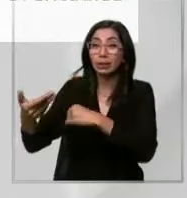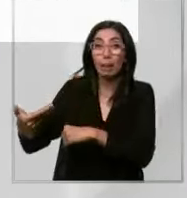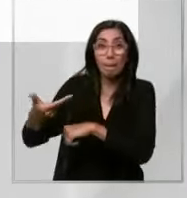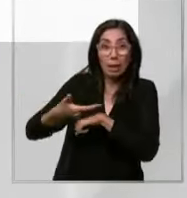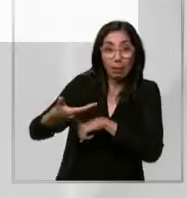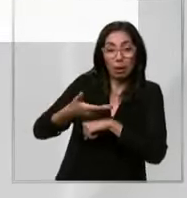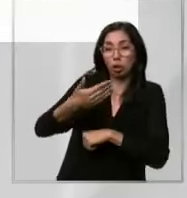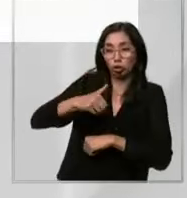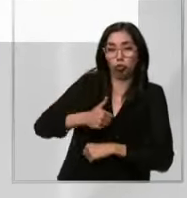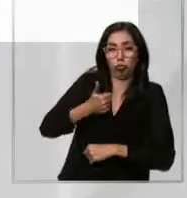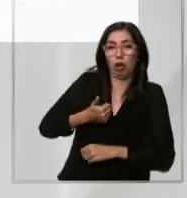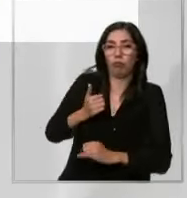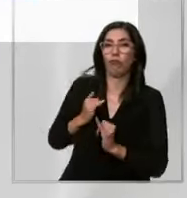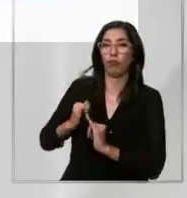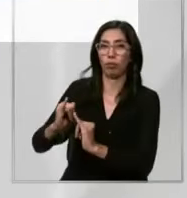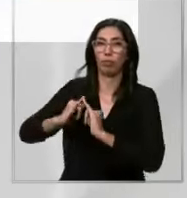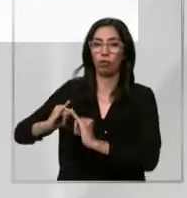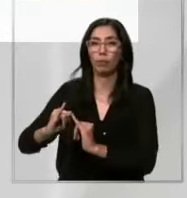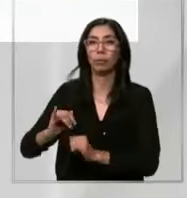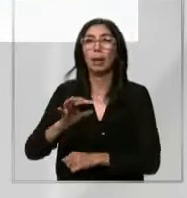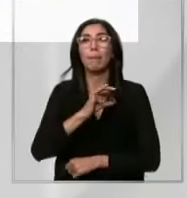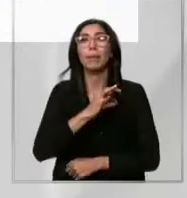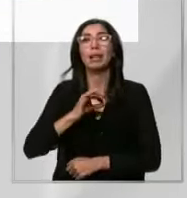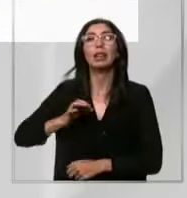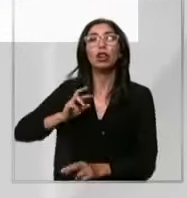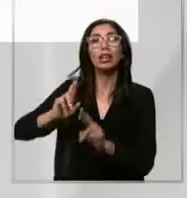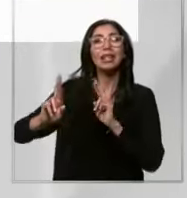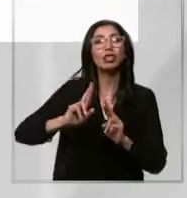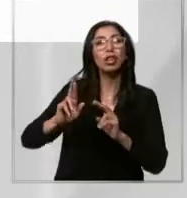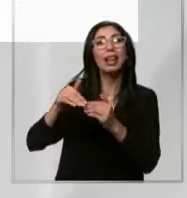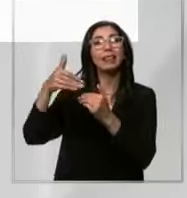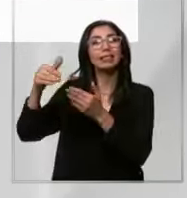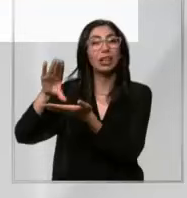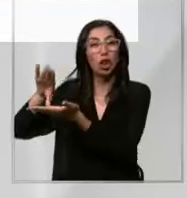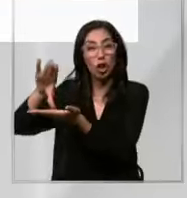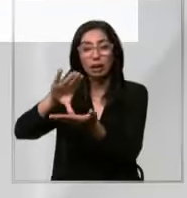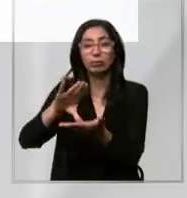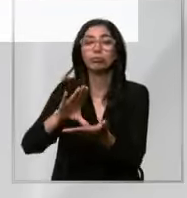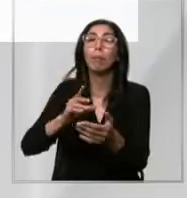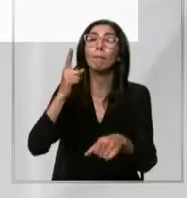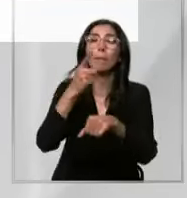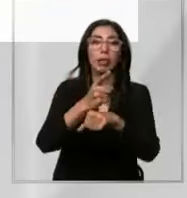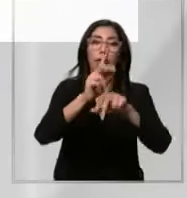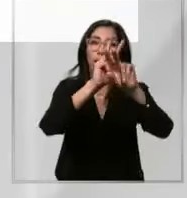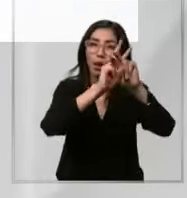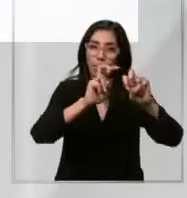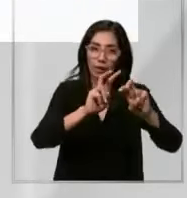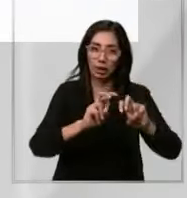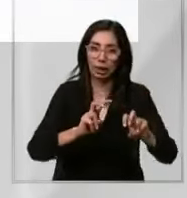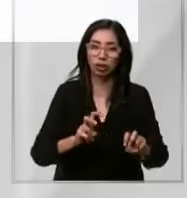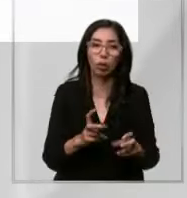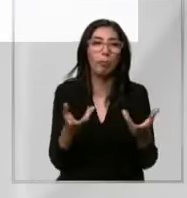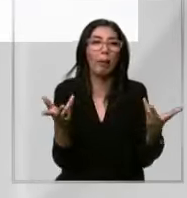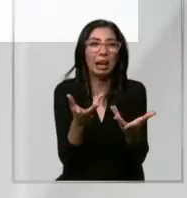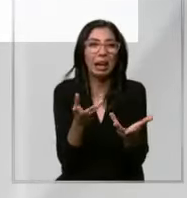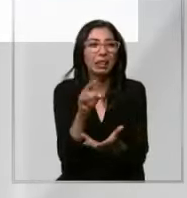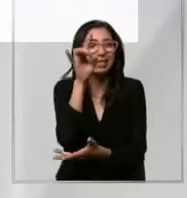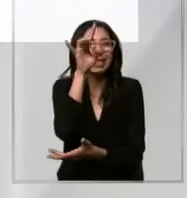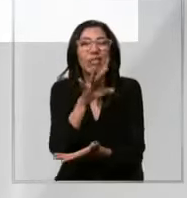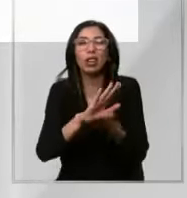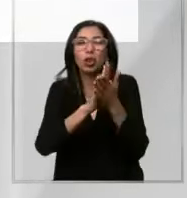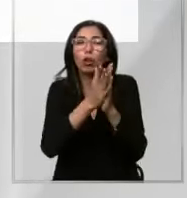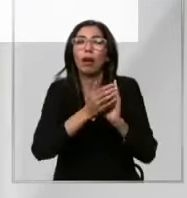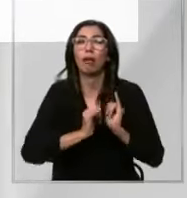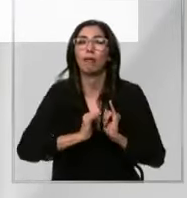requiera el Ministerio de relaciones exteriores ha instruido la realización de una investigación sumaria con el fin de recabar todos los